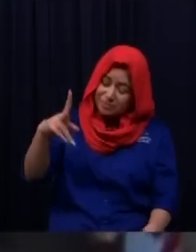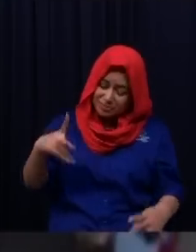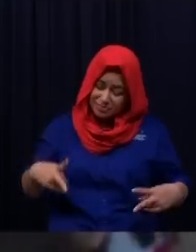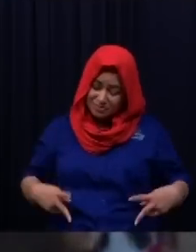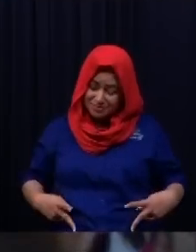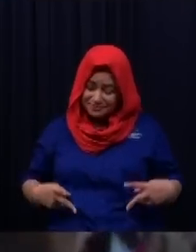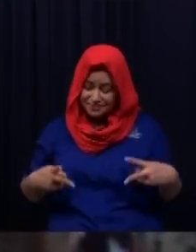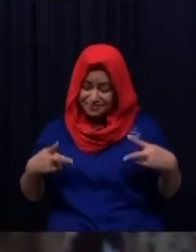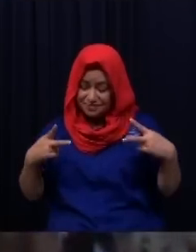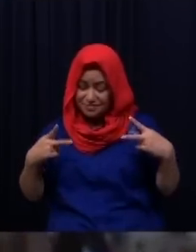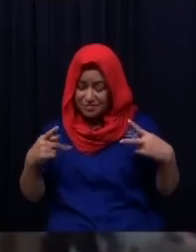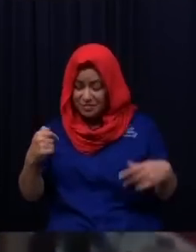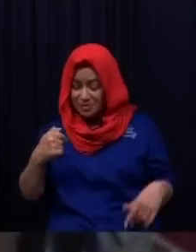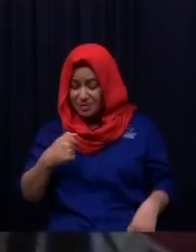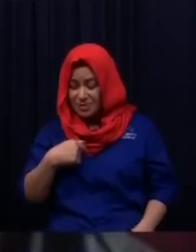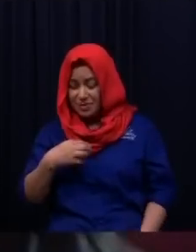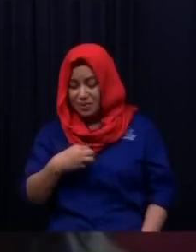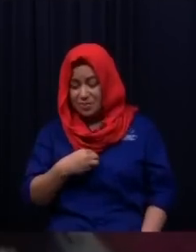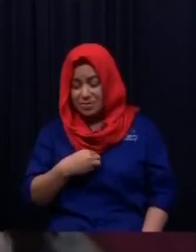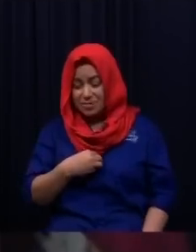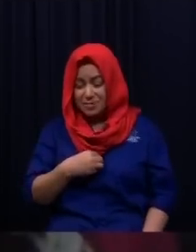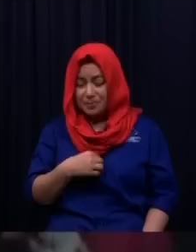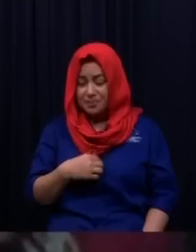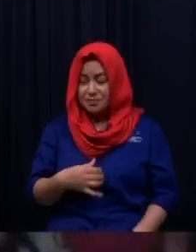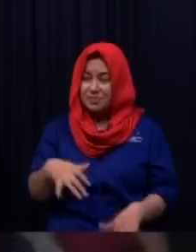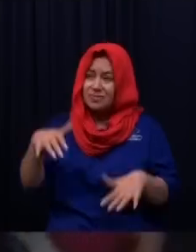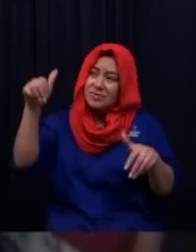No quiero estar contigo,